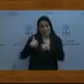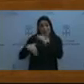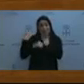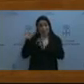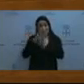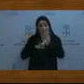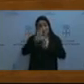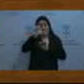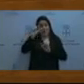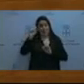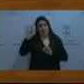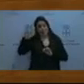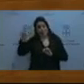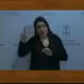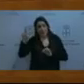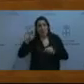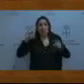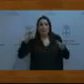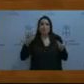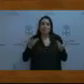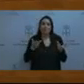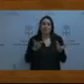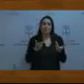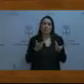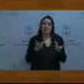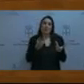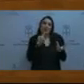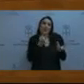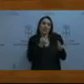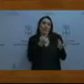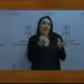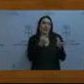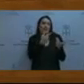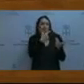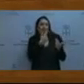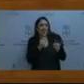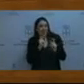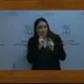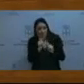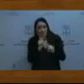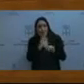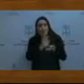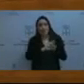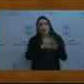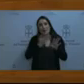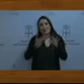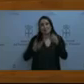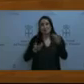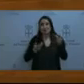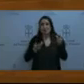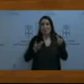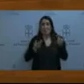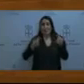propiciaron esa diversificación para los